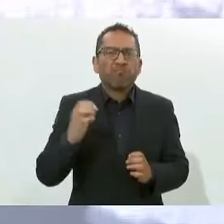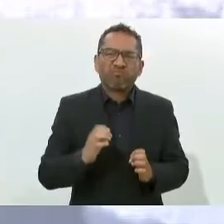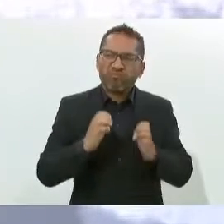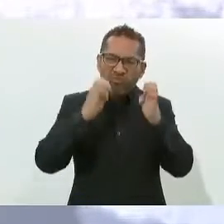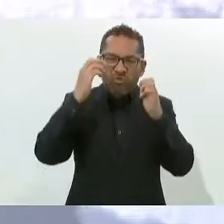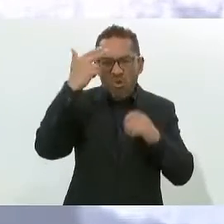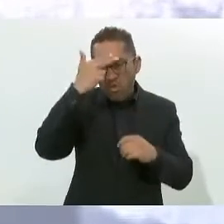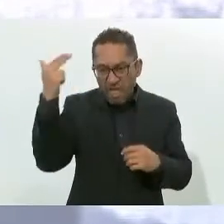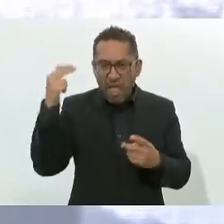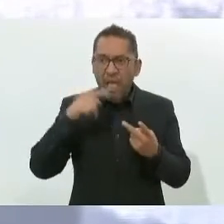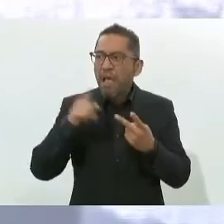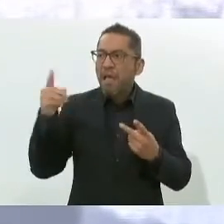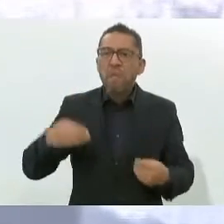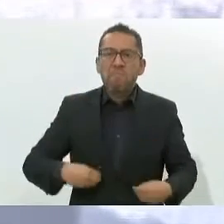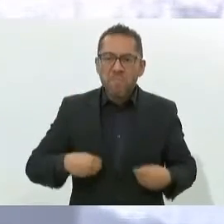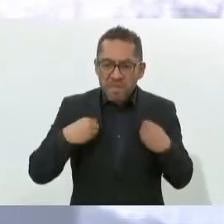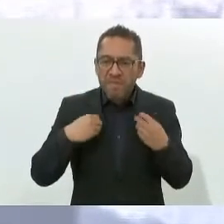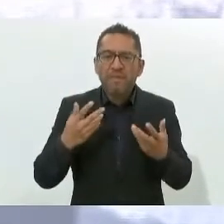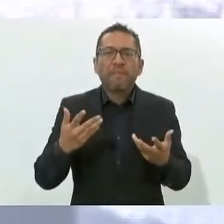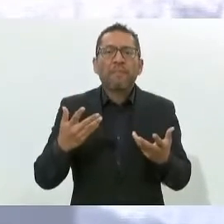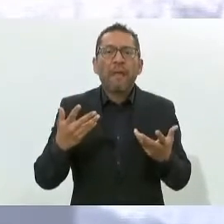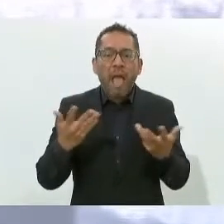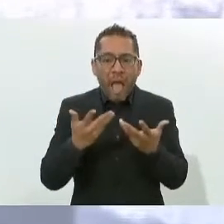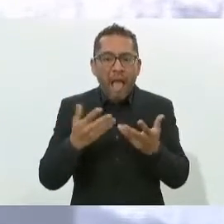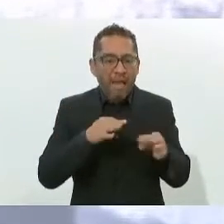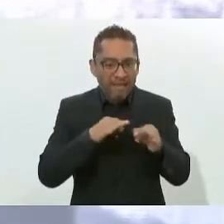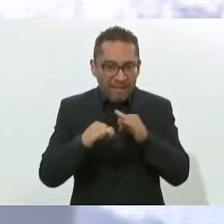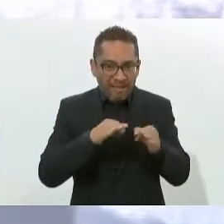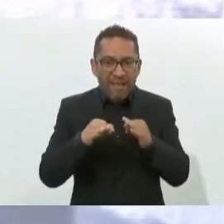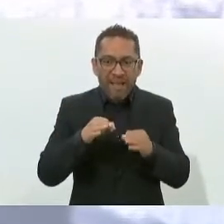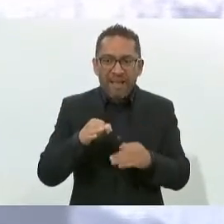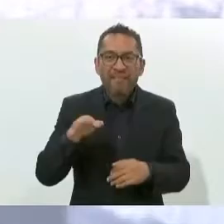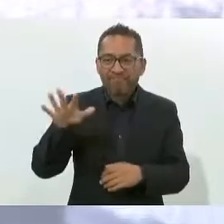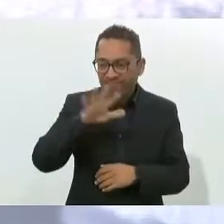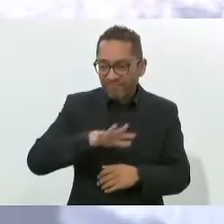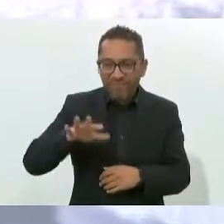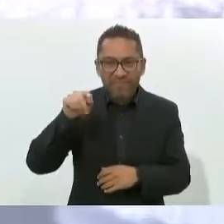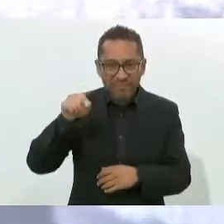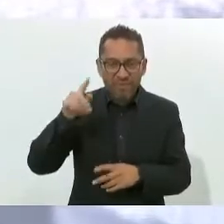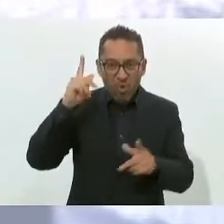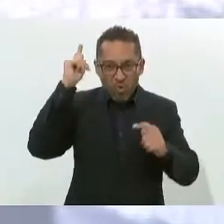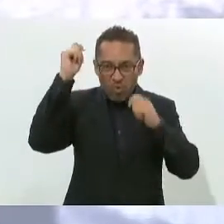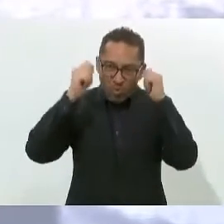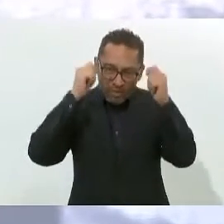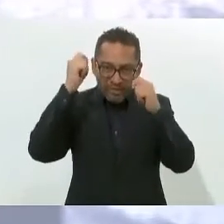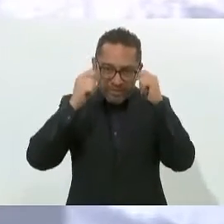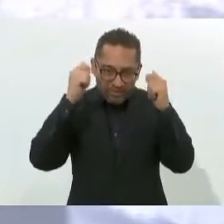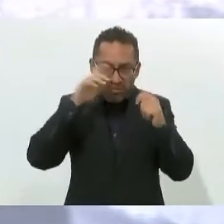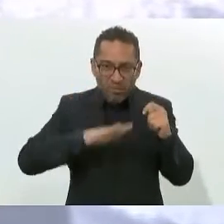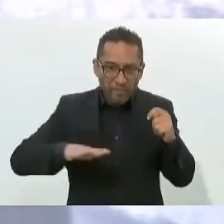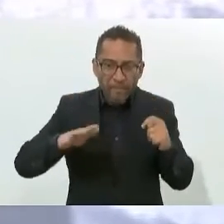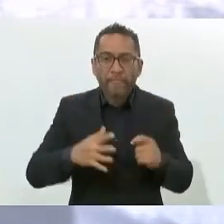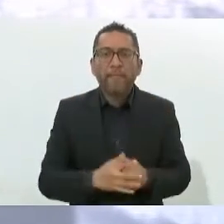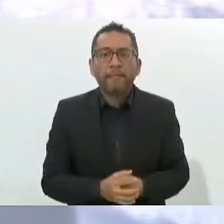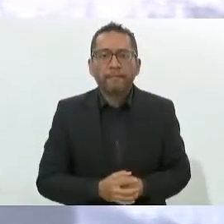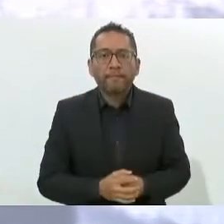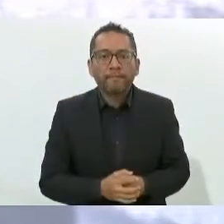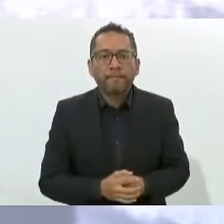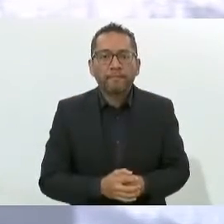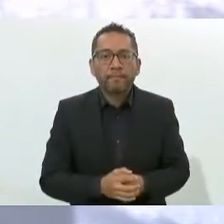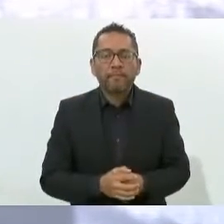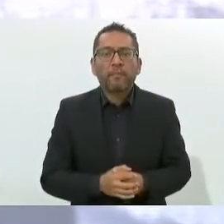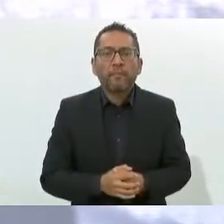viven, dependen del sector turístico por el